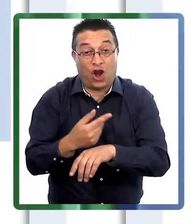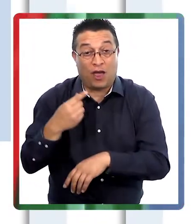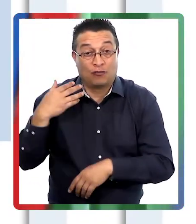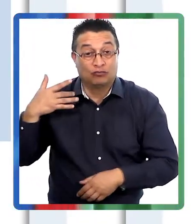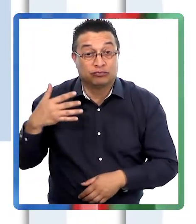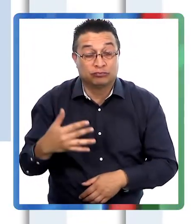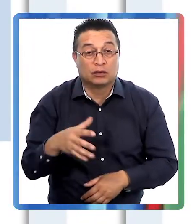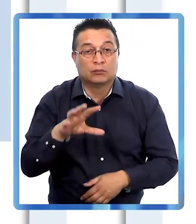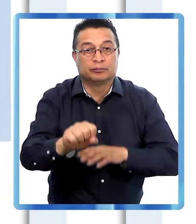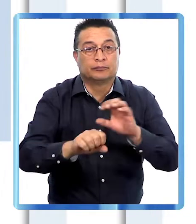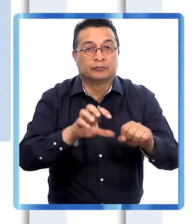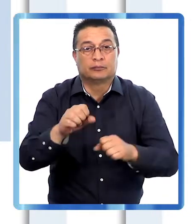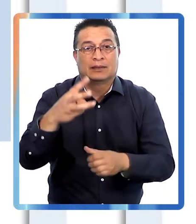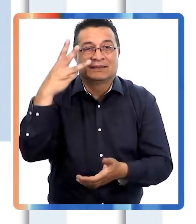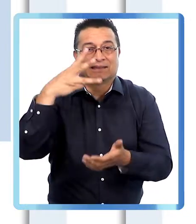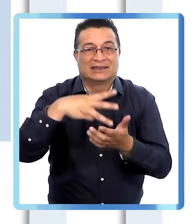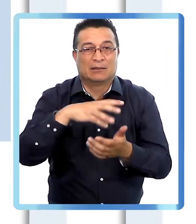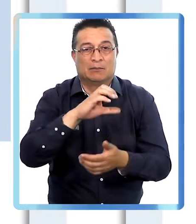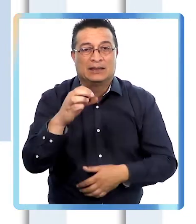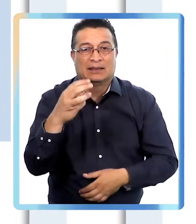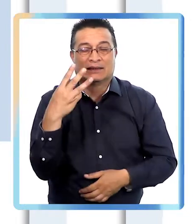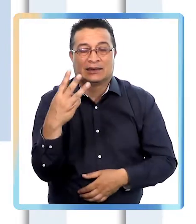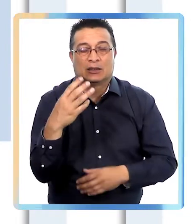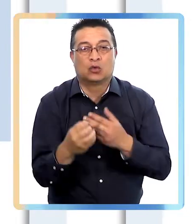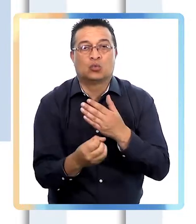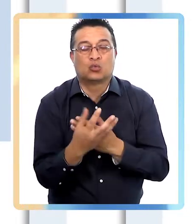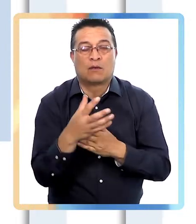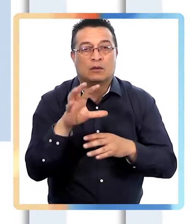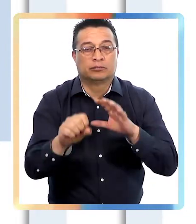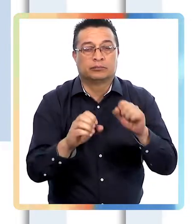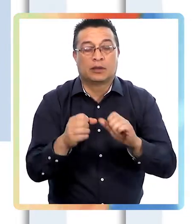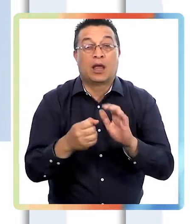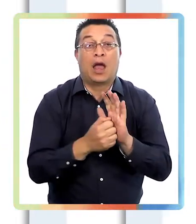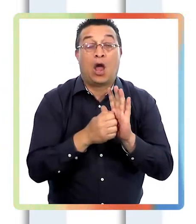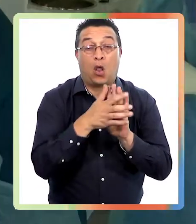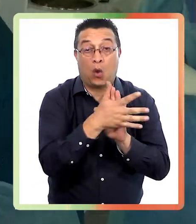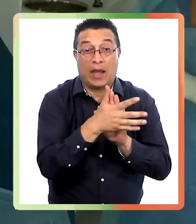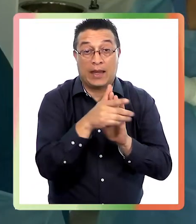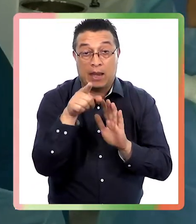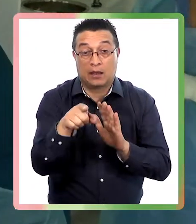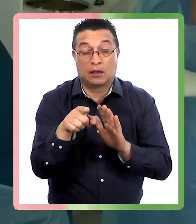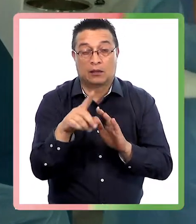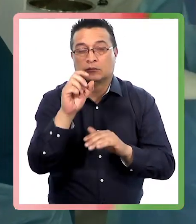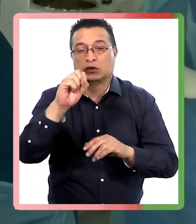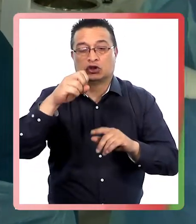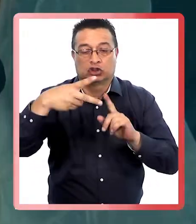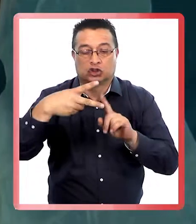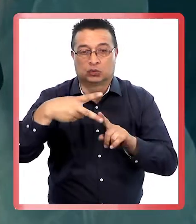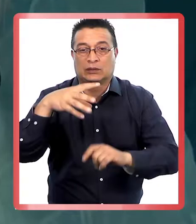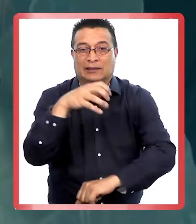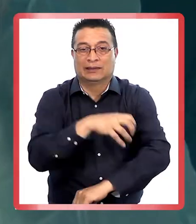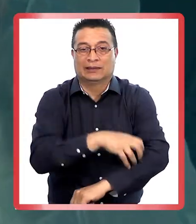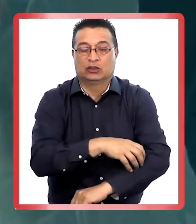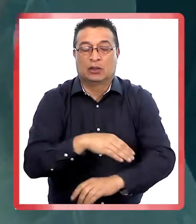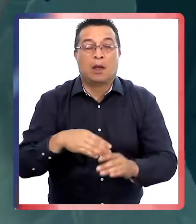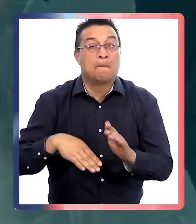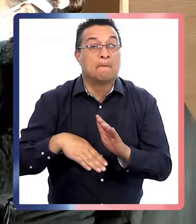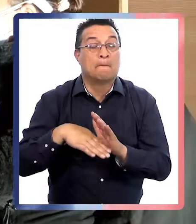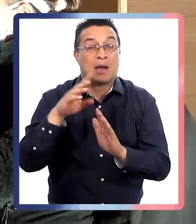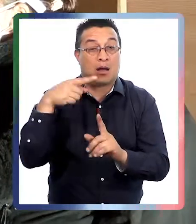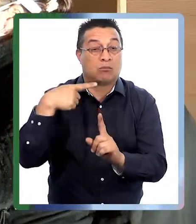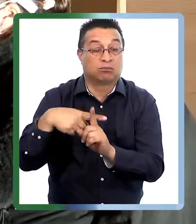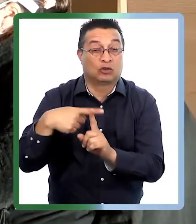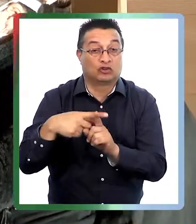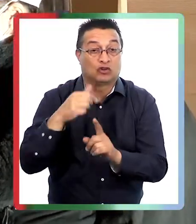diagnosticaron 3.003 nuevos infectados y la Araucanía se posicionó como la segunda región del país con la positividad